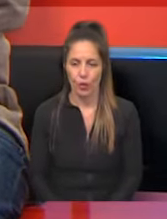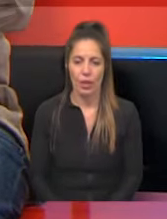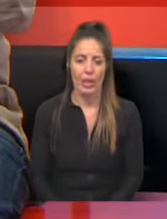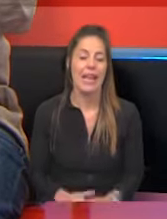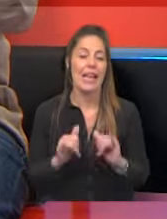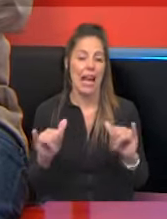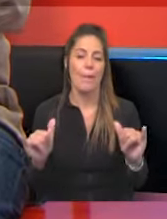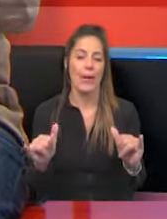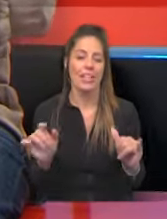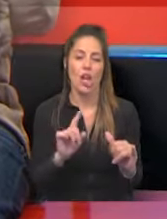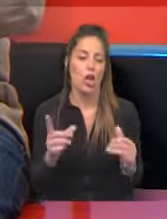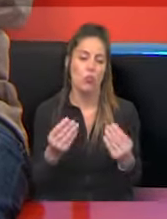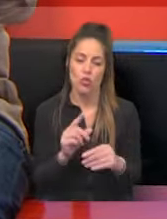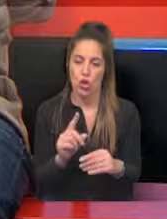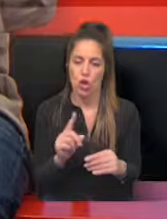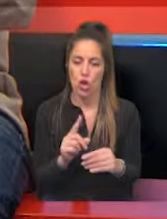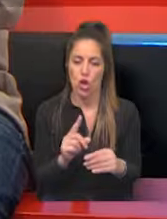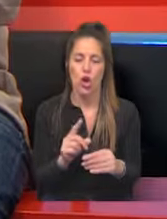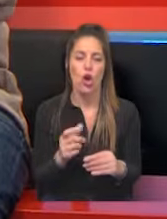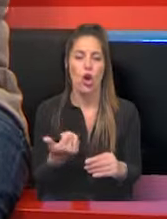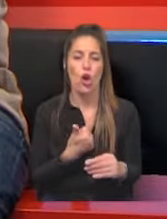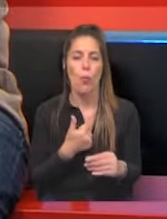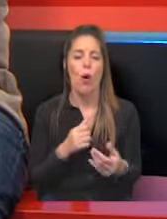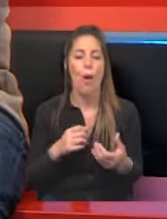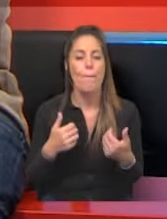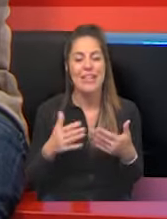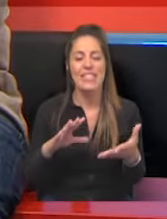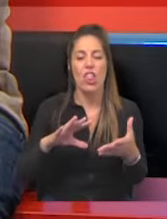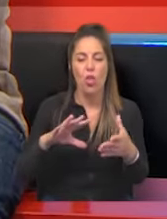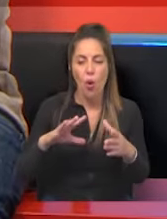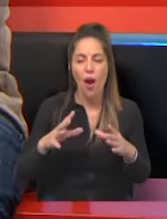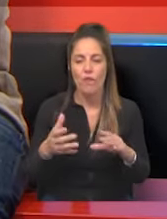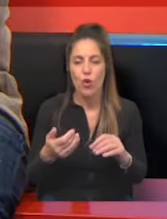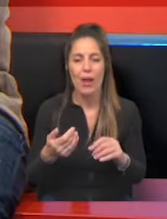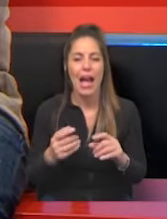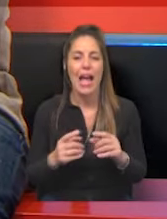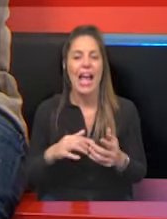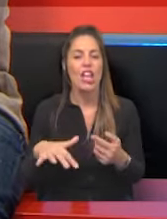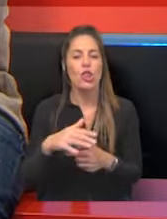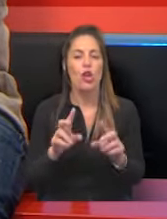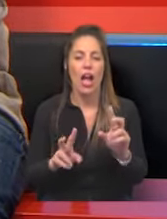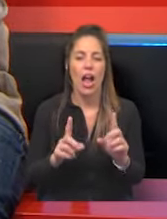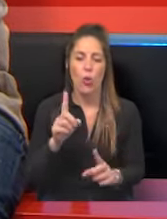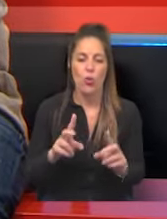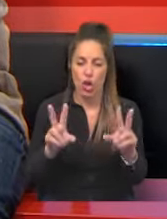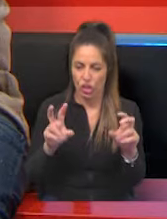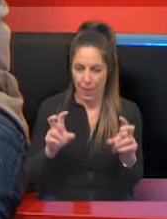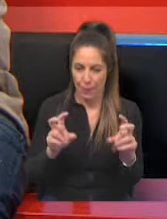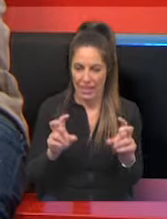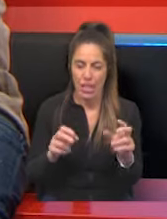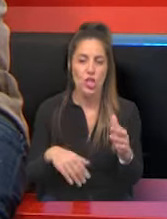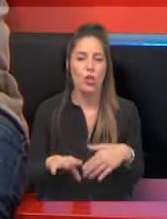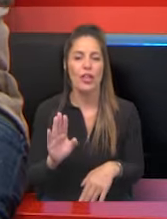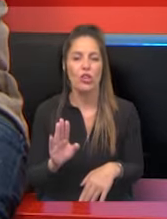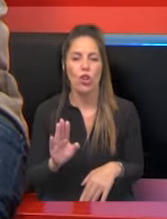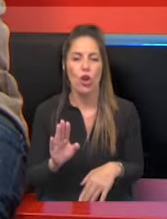la campaña no no mucho Está está como tomando forma no en torno a algunos asuntos y y y sobre todo